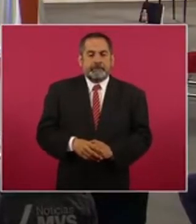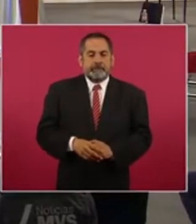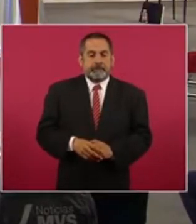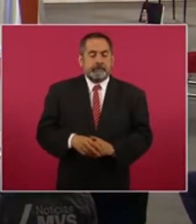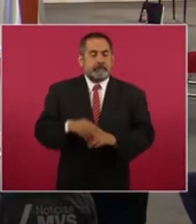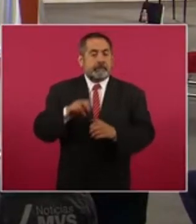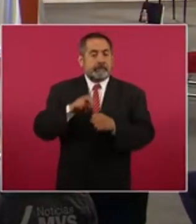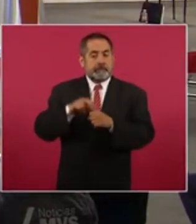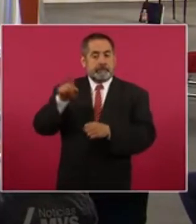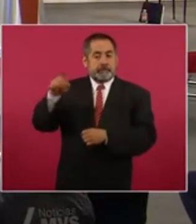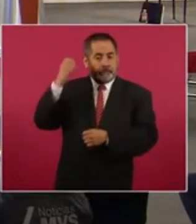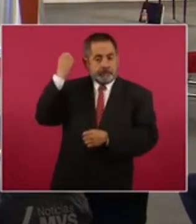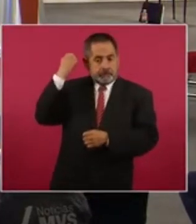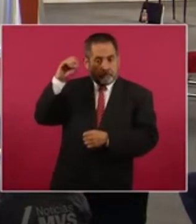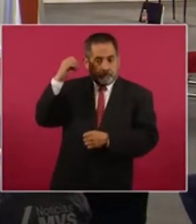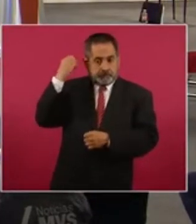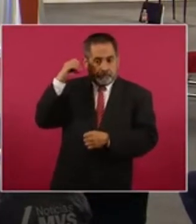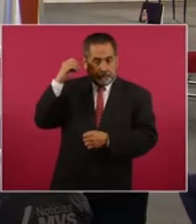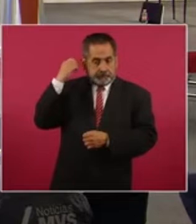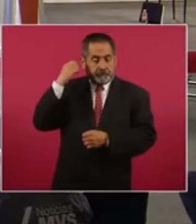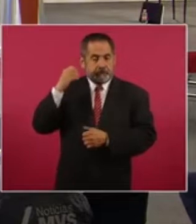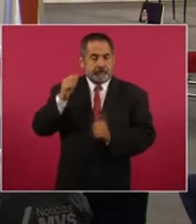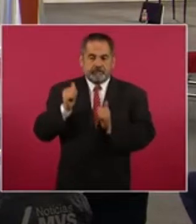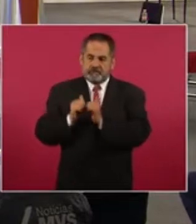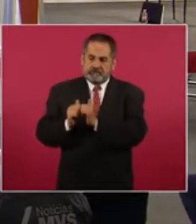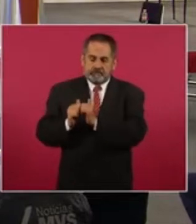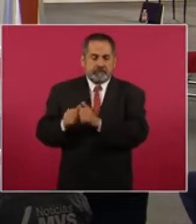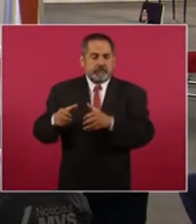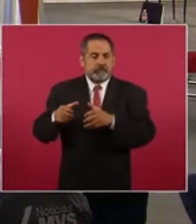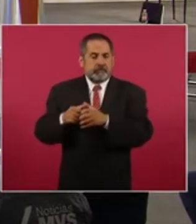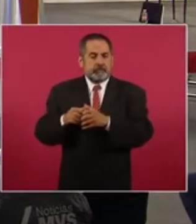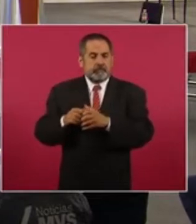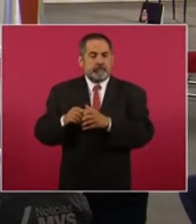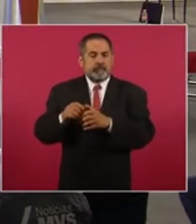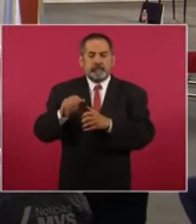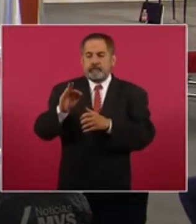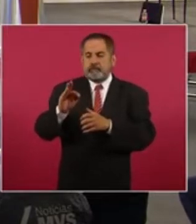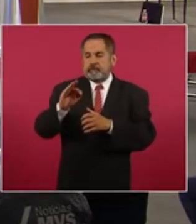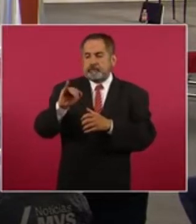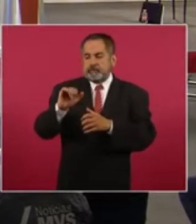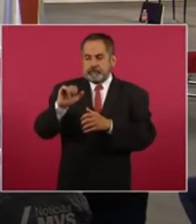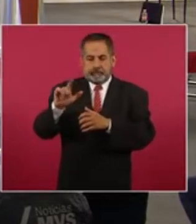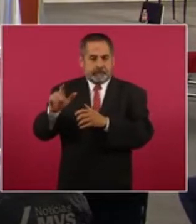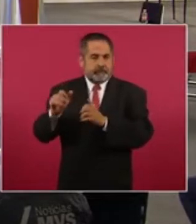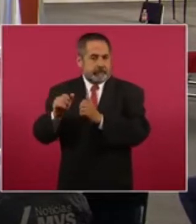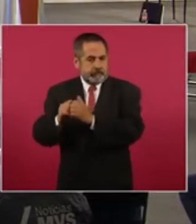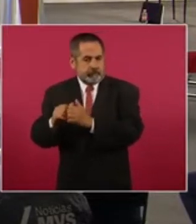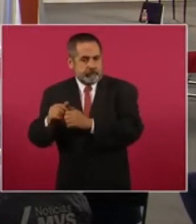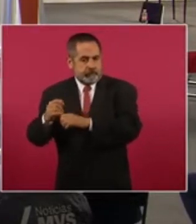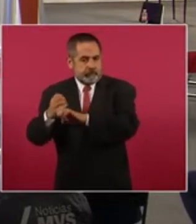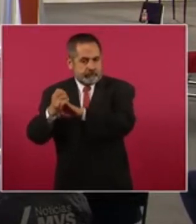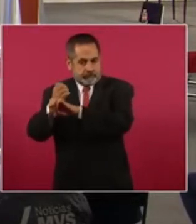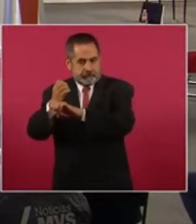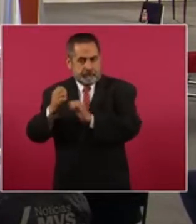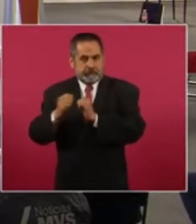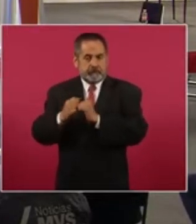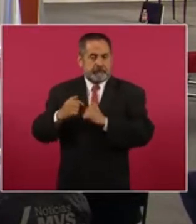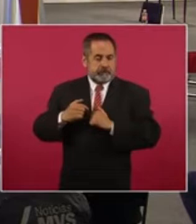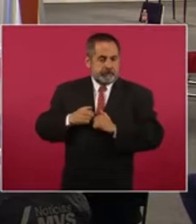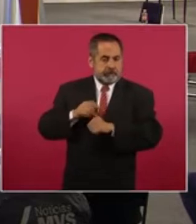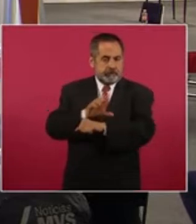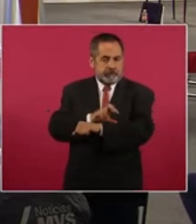Oaxaca, en estrecha colaboración la Fiscalía de Justicia del Estado con la Coordinación Nacional